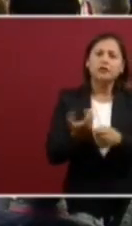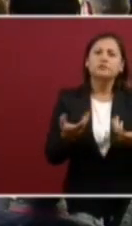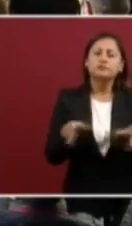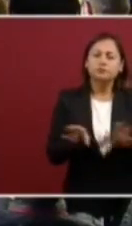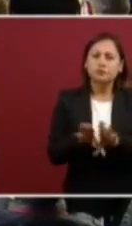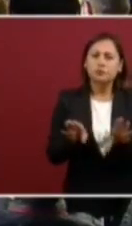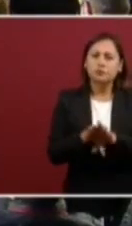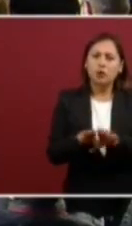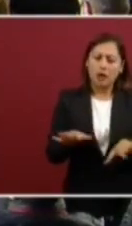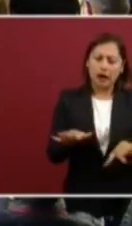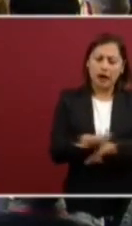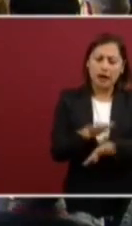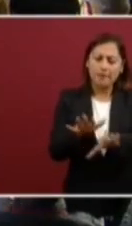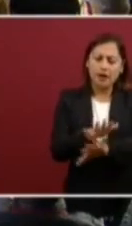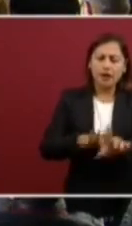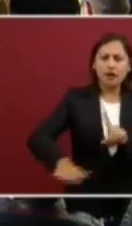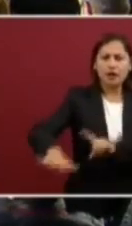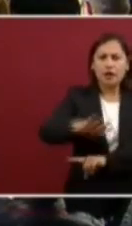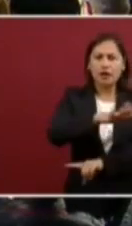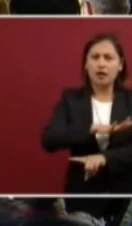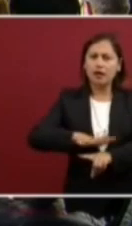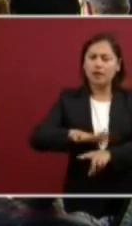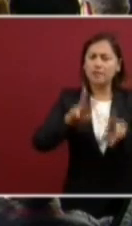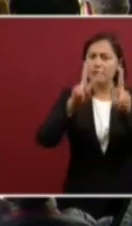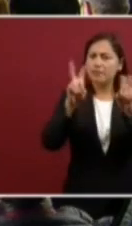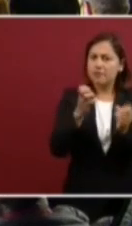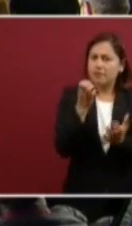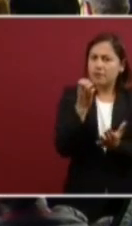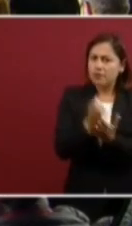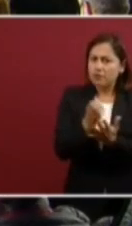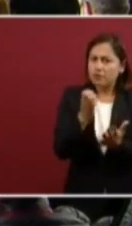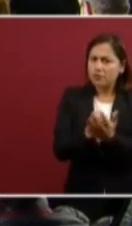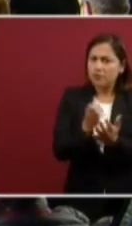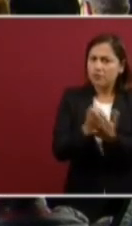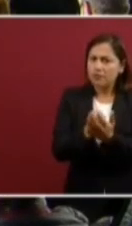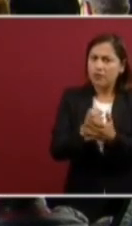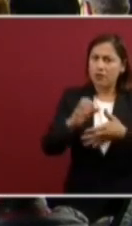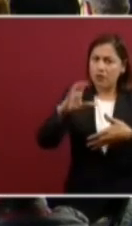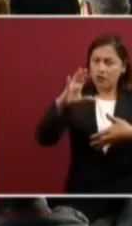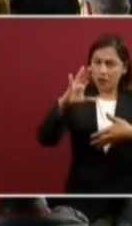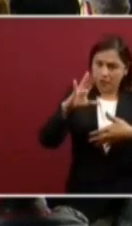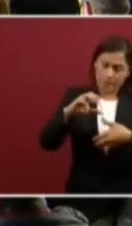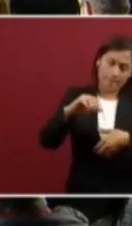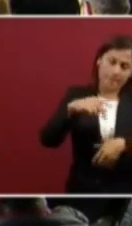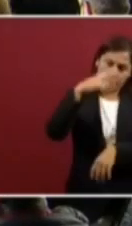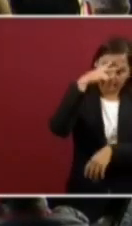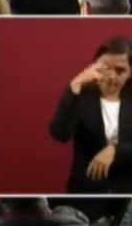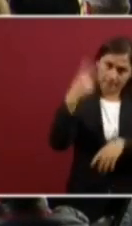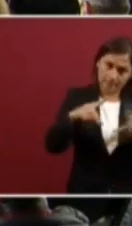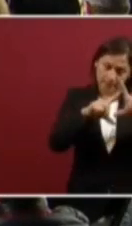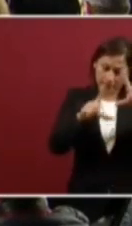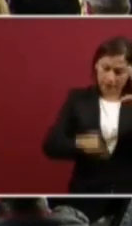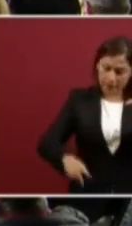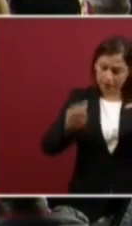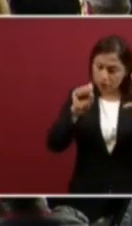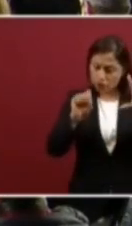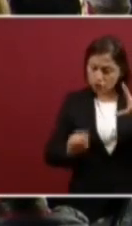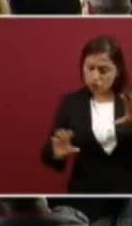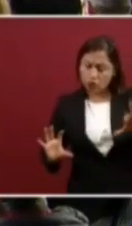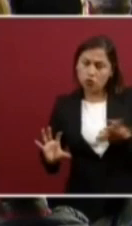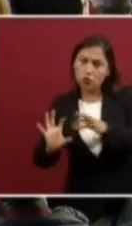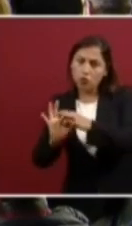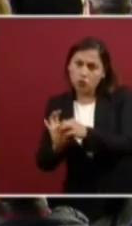cambie la realidad social y económica del sur de méxico de guatemala de honduras y el salvador